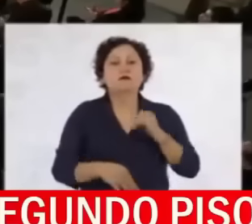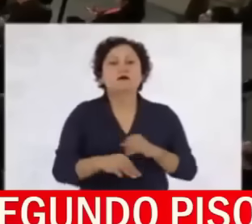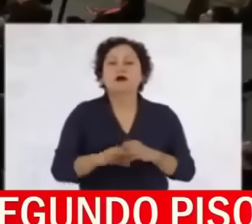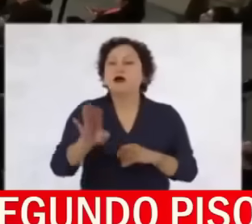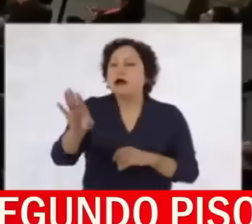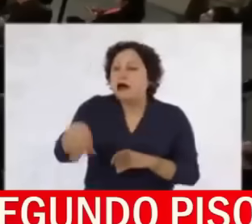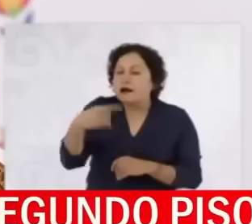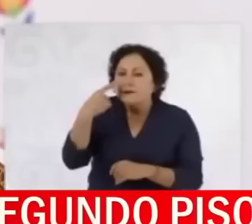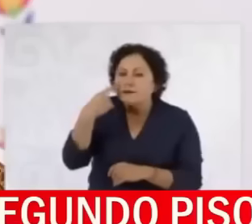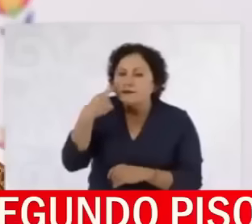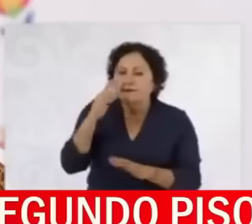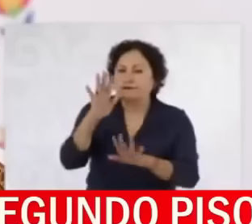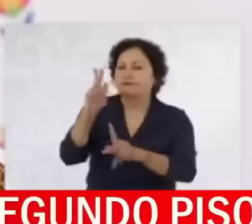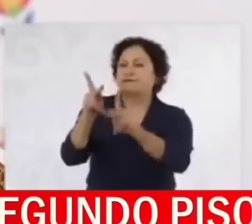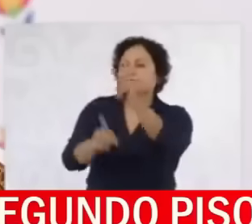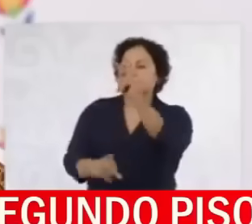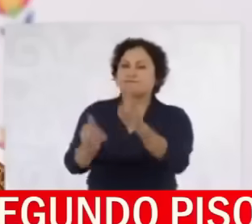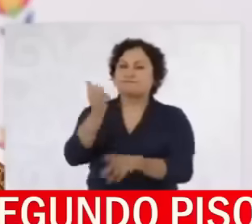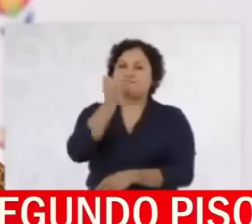cierto, para terminar